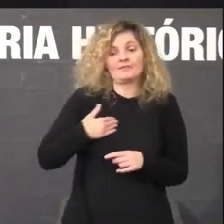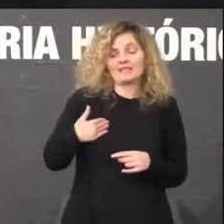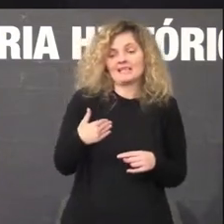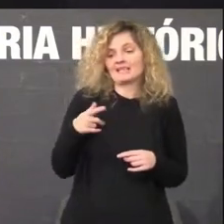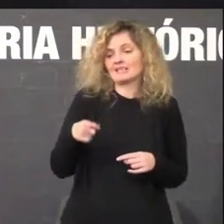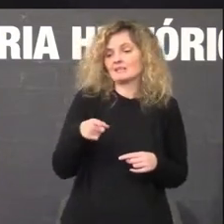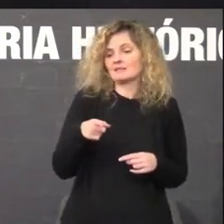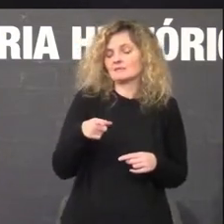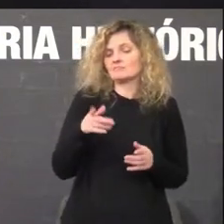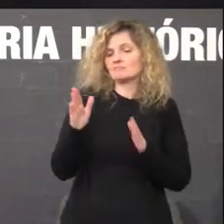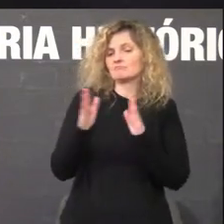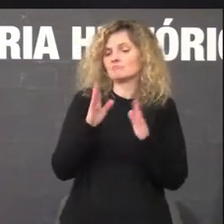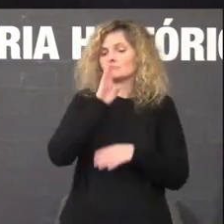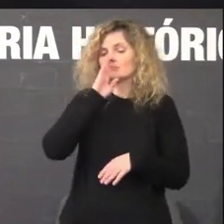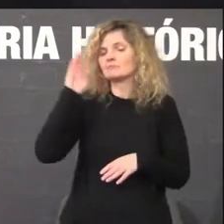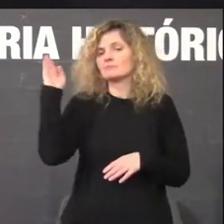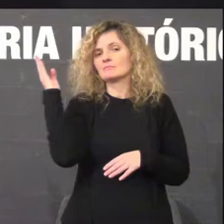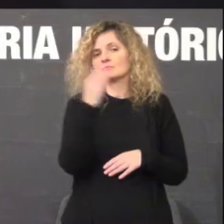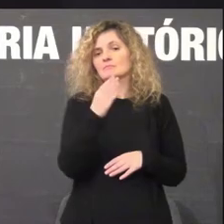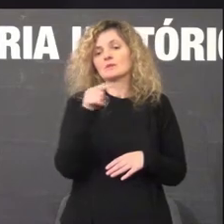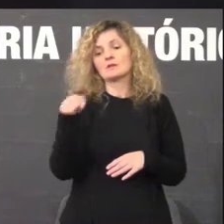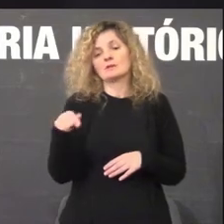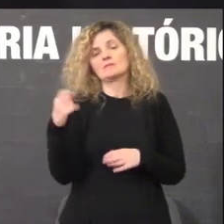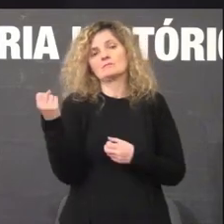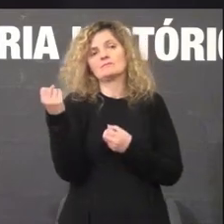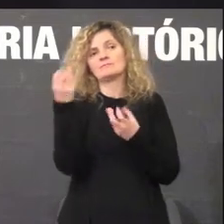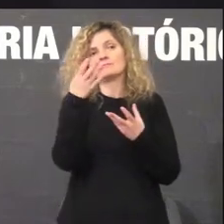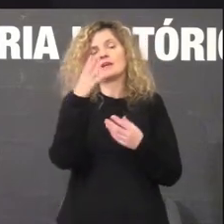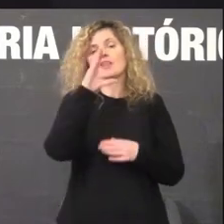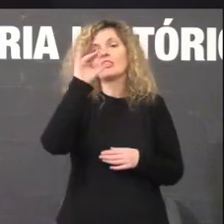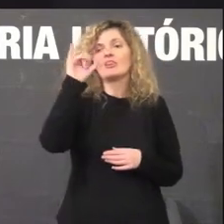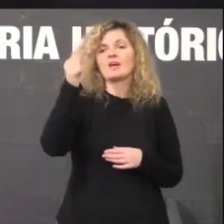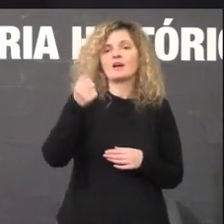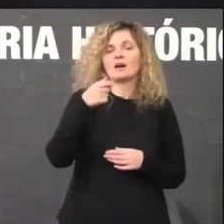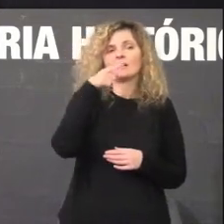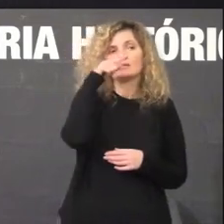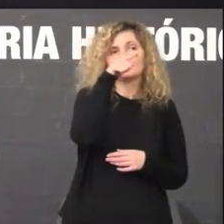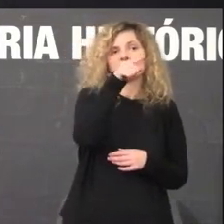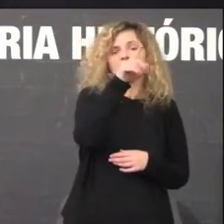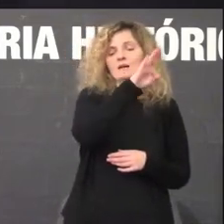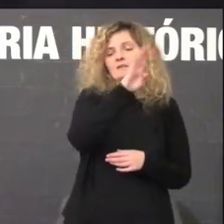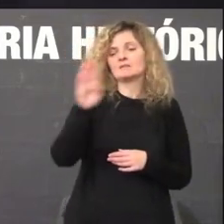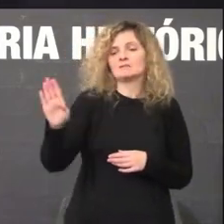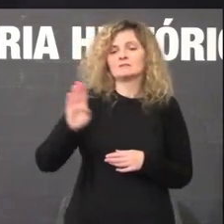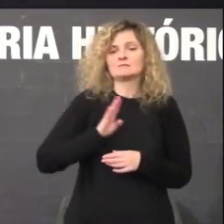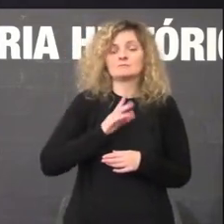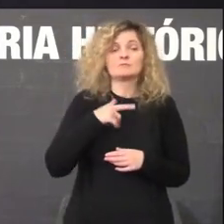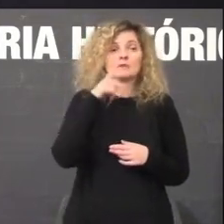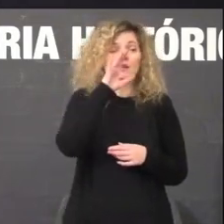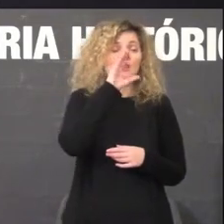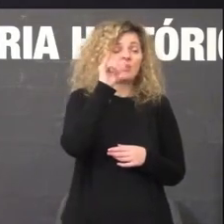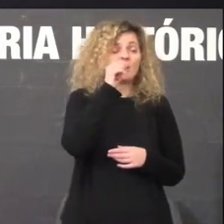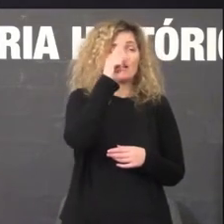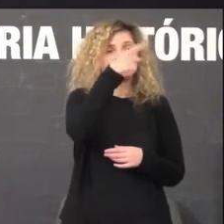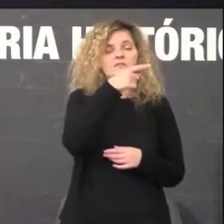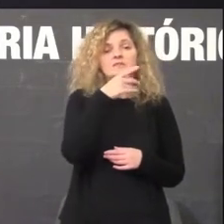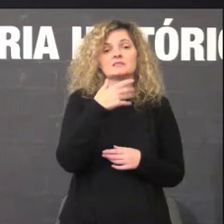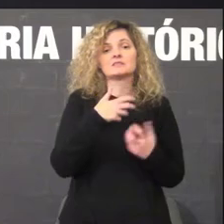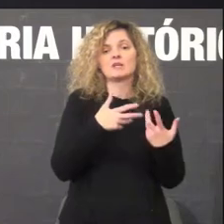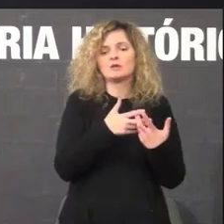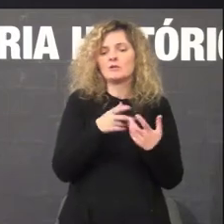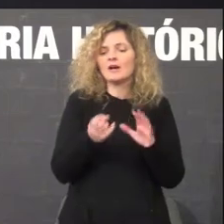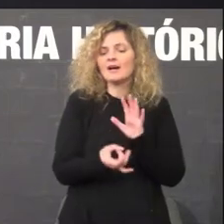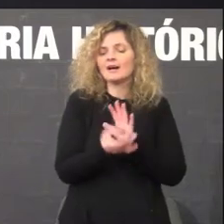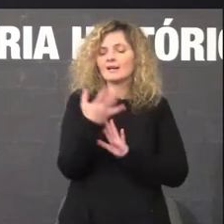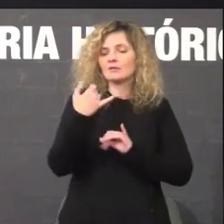quería directamente a él y él se la mandaba a la CIA y la CIA se la mandaba a Estados Unidos. Con lo cual, creó